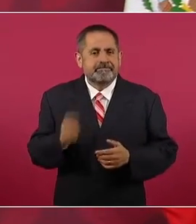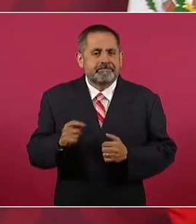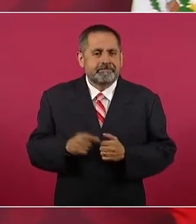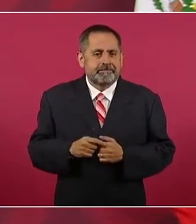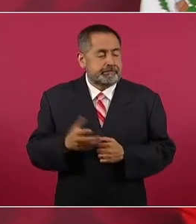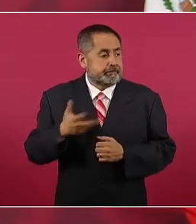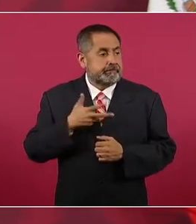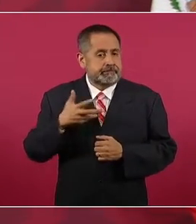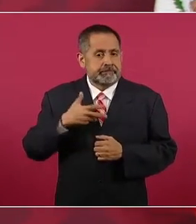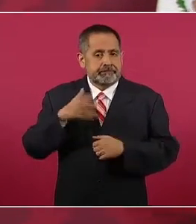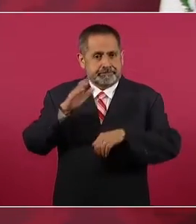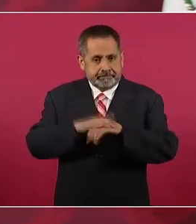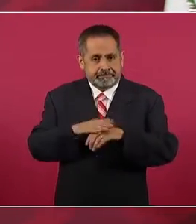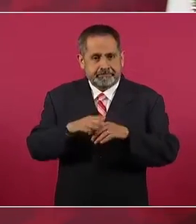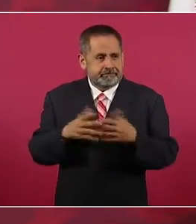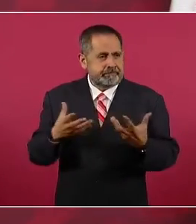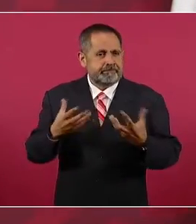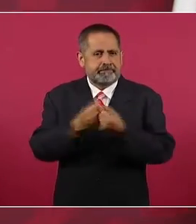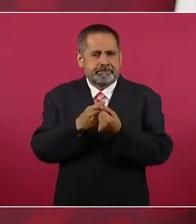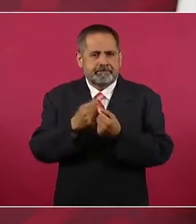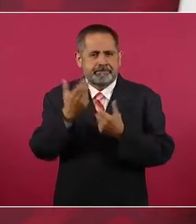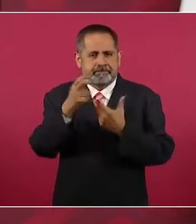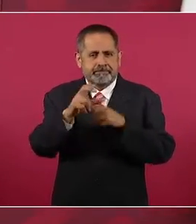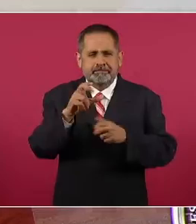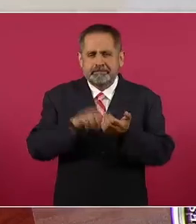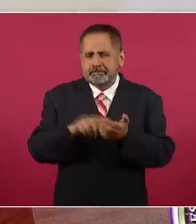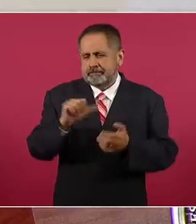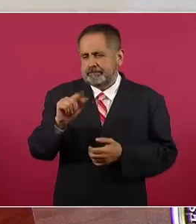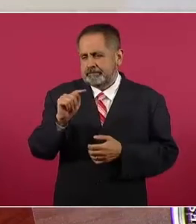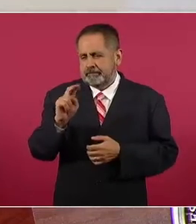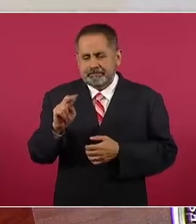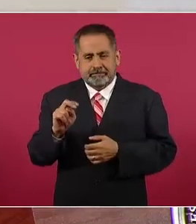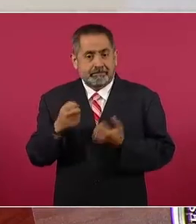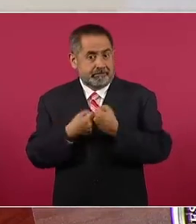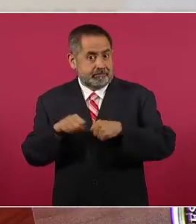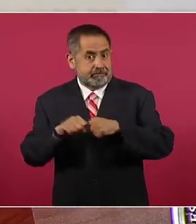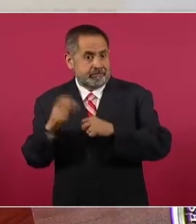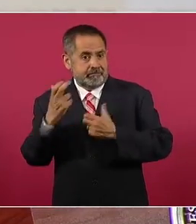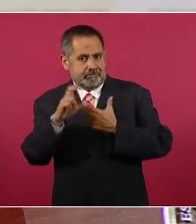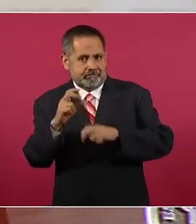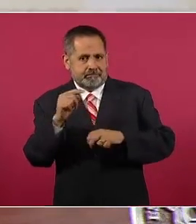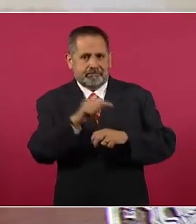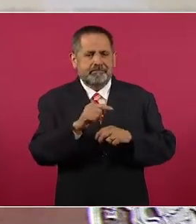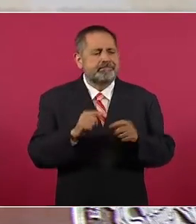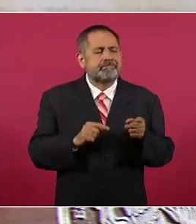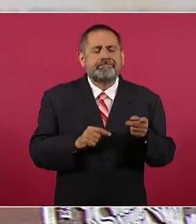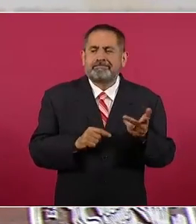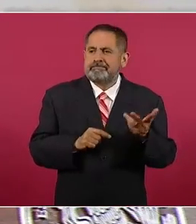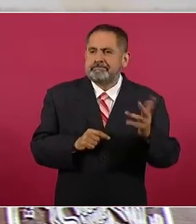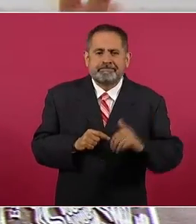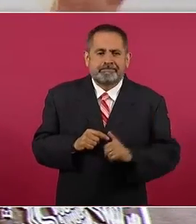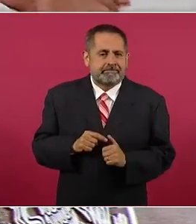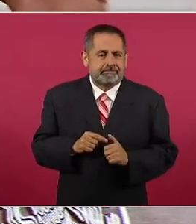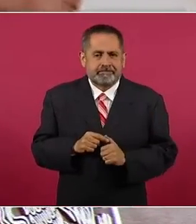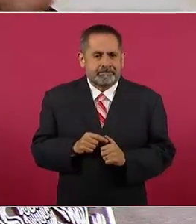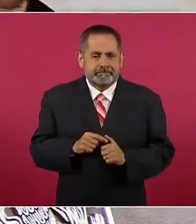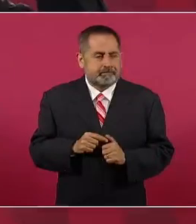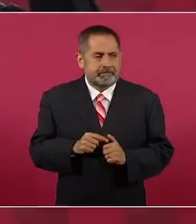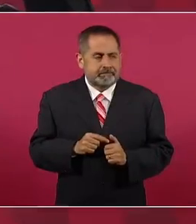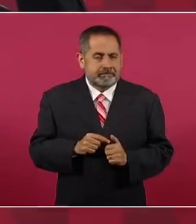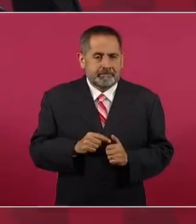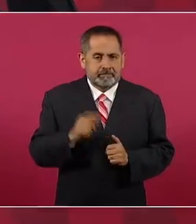ya tenemos más participación en Altán, pero una cosa es